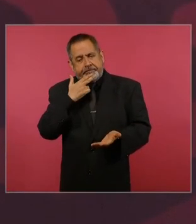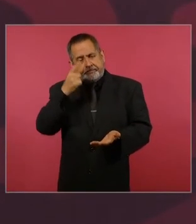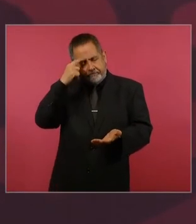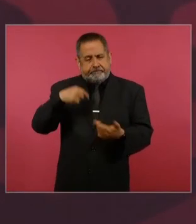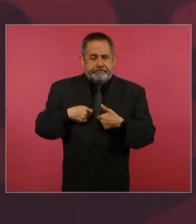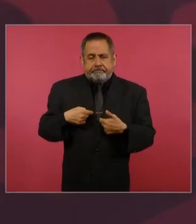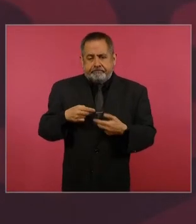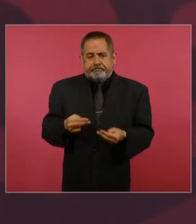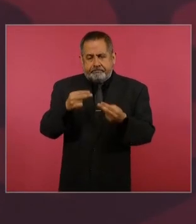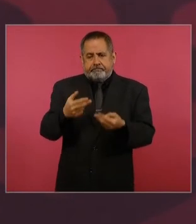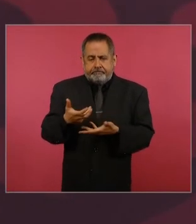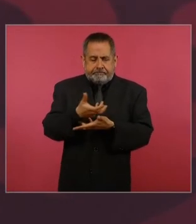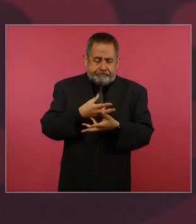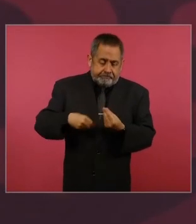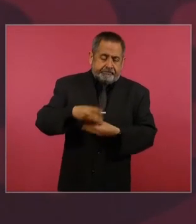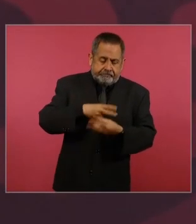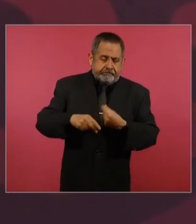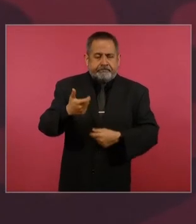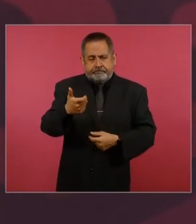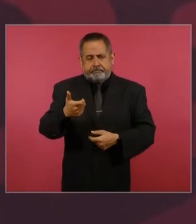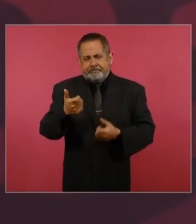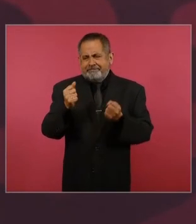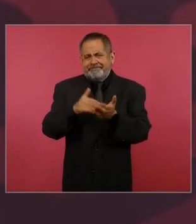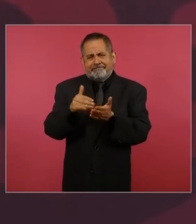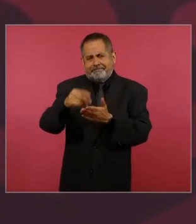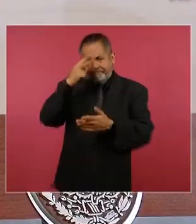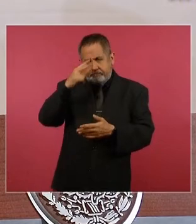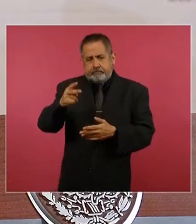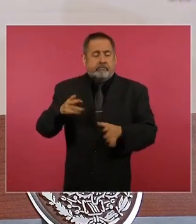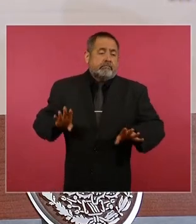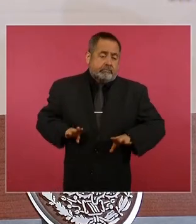millones de mexicanos. Y